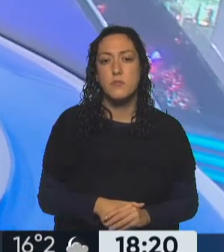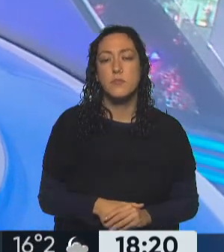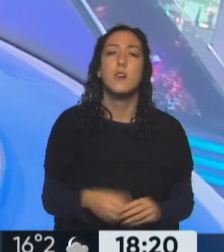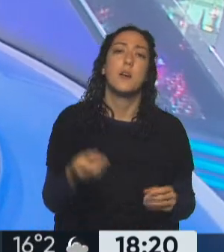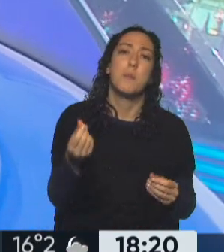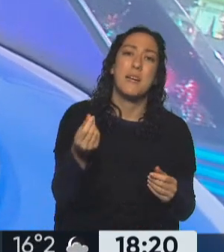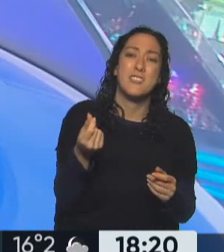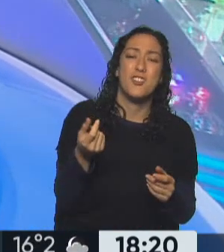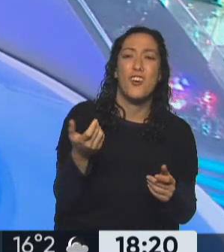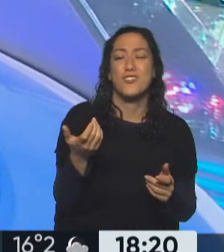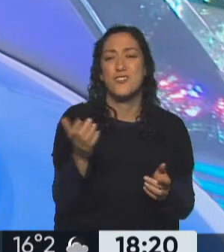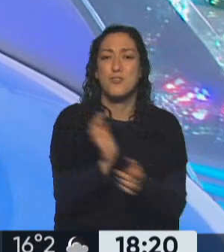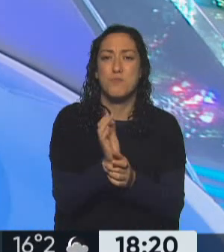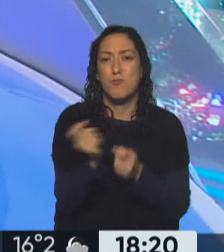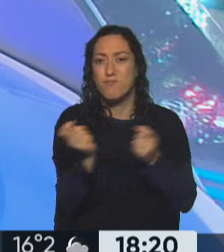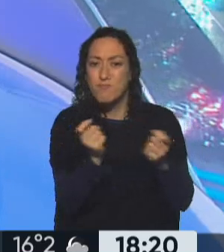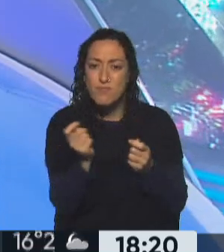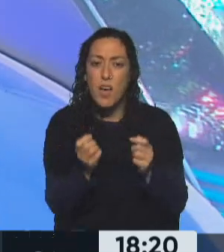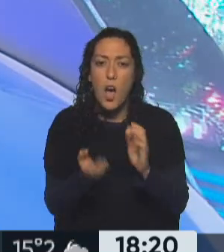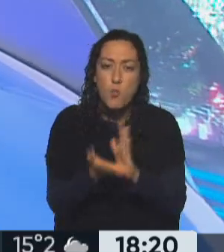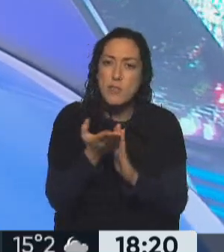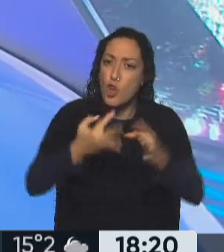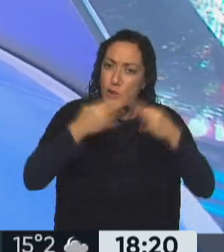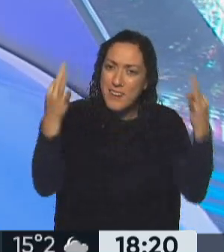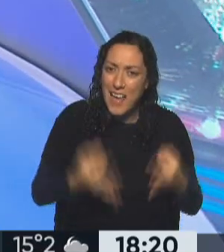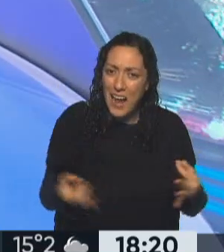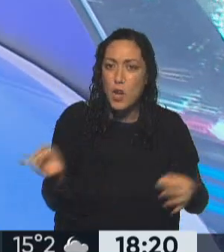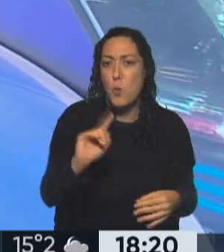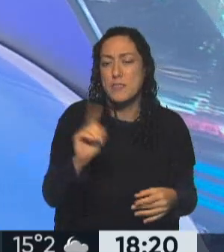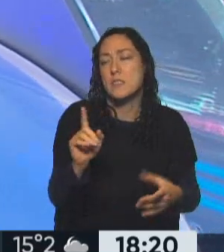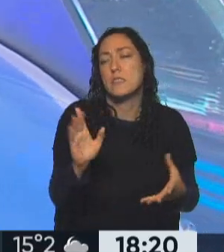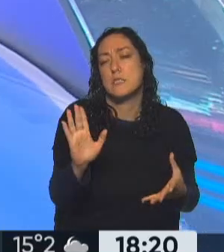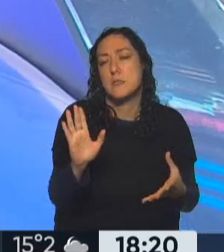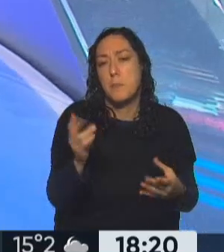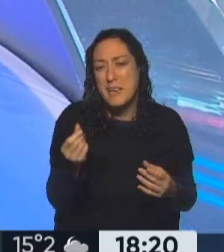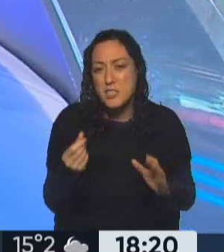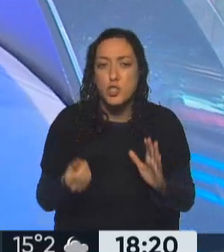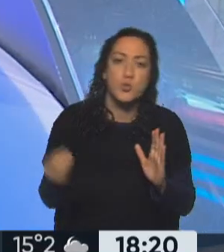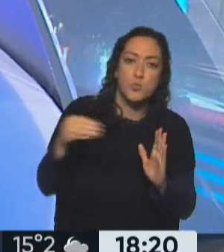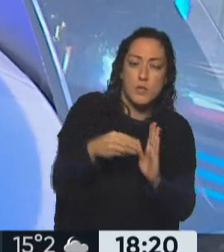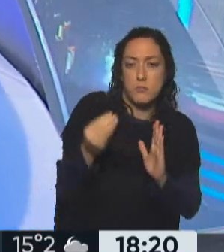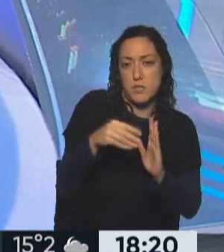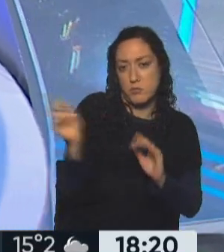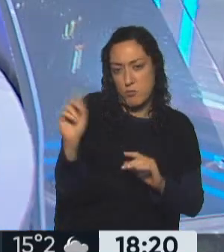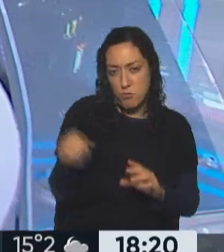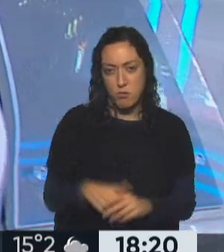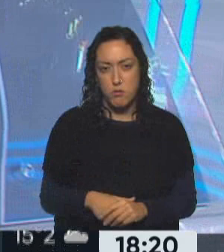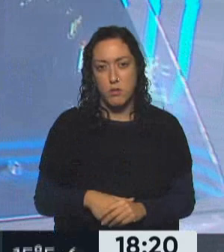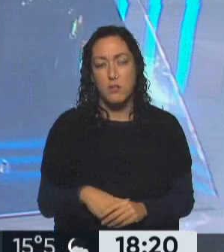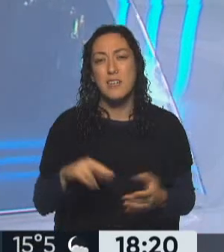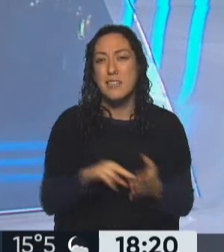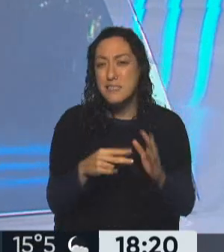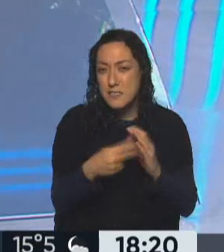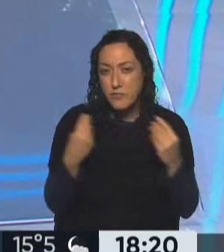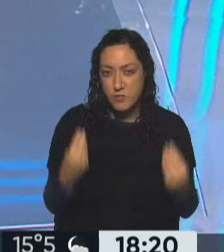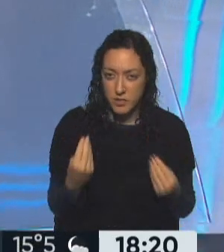deflacionados, digamos. Es decir, estamos hablando de aumento real, no aumento por aumento de precios. De precios, claro. Lo cual está indicando que a pesar